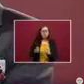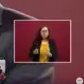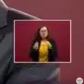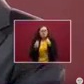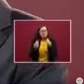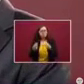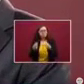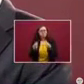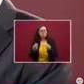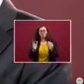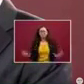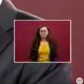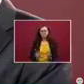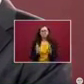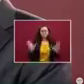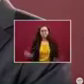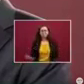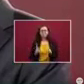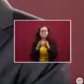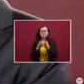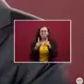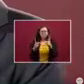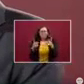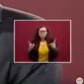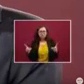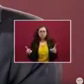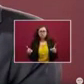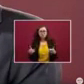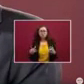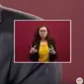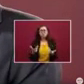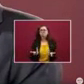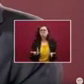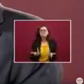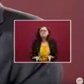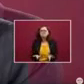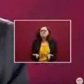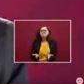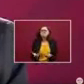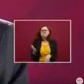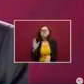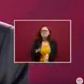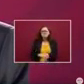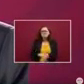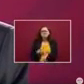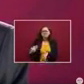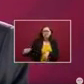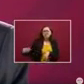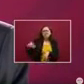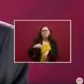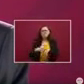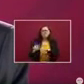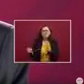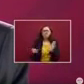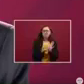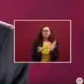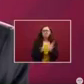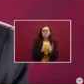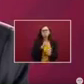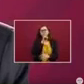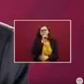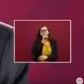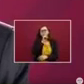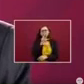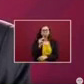son las voces aliadas precisamente con esos magnates internacionales y los traidores mexicanos